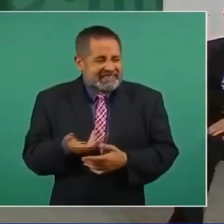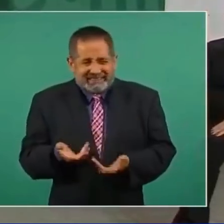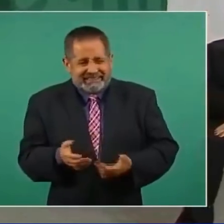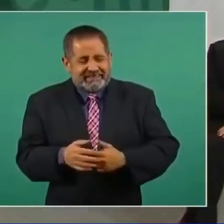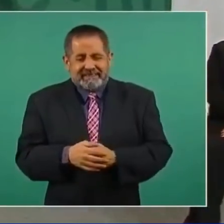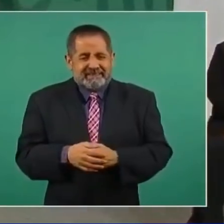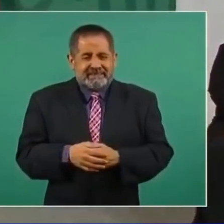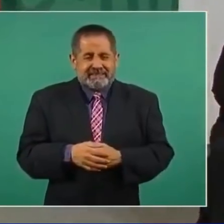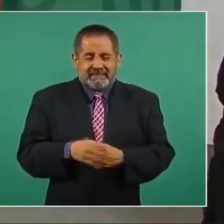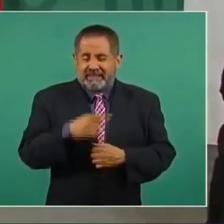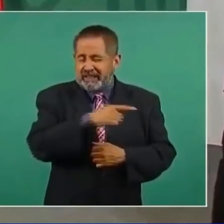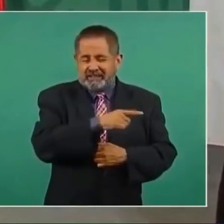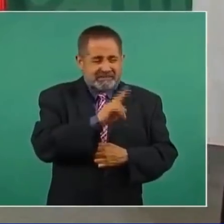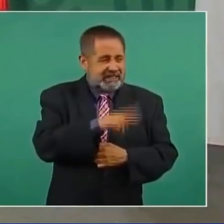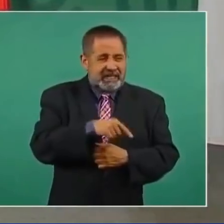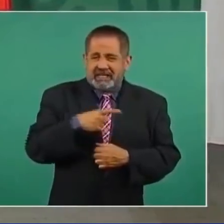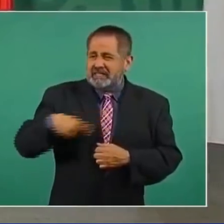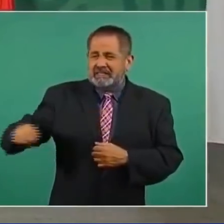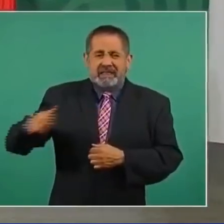y causaron un daño